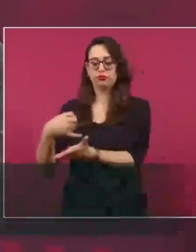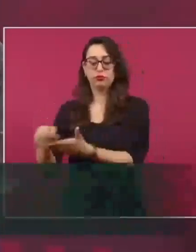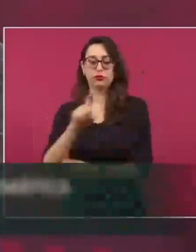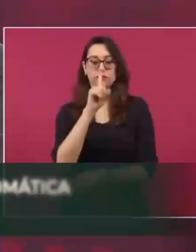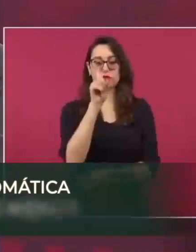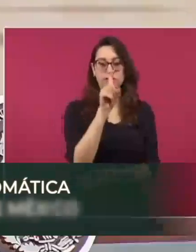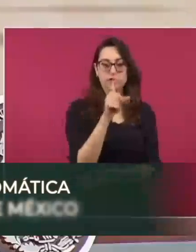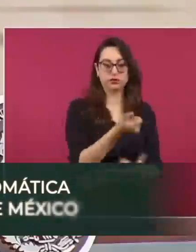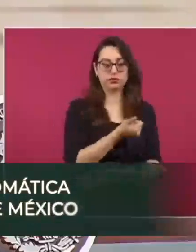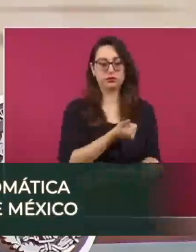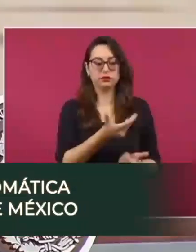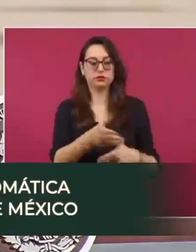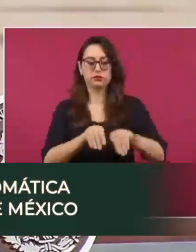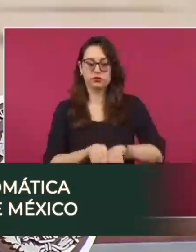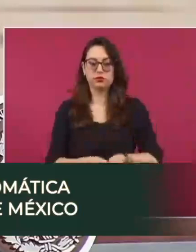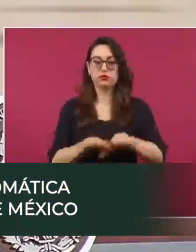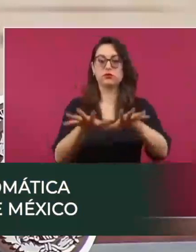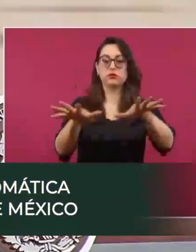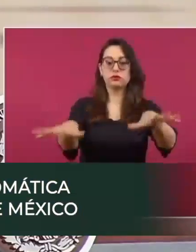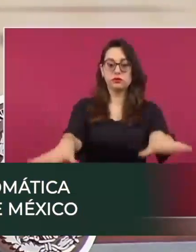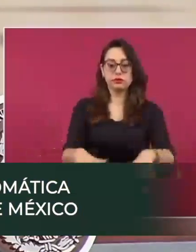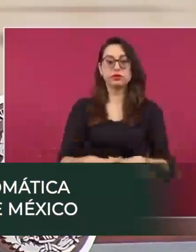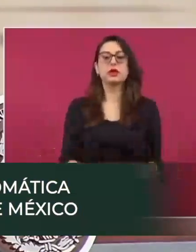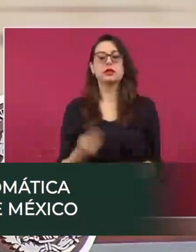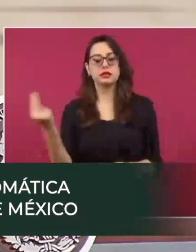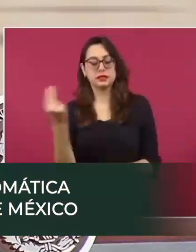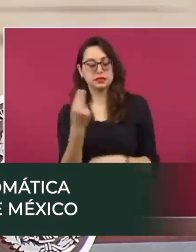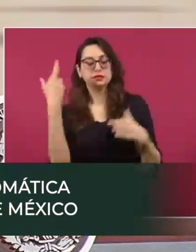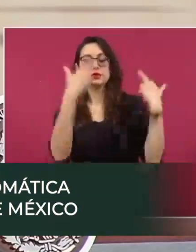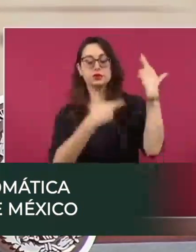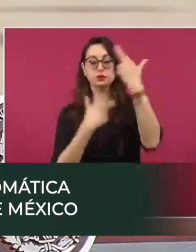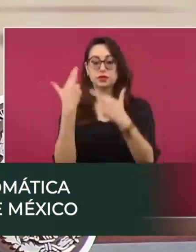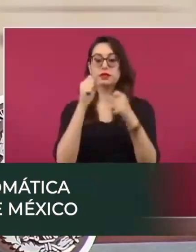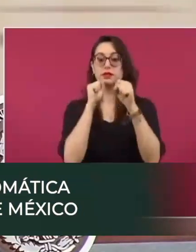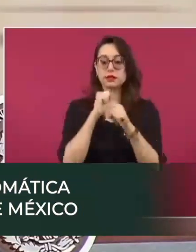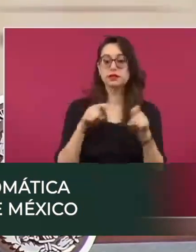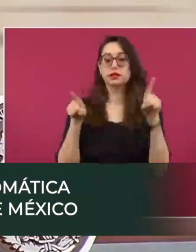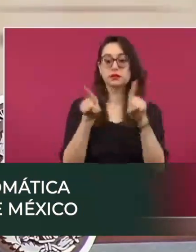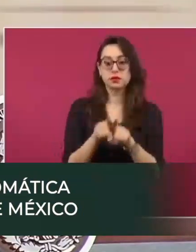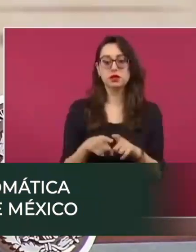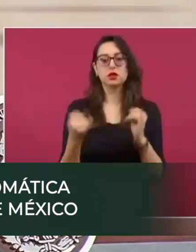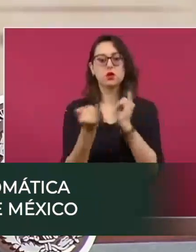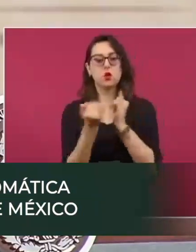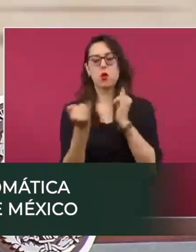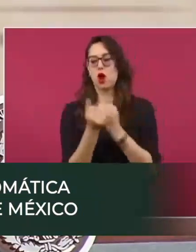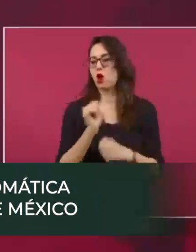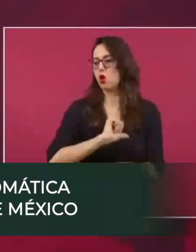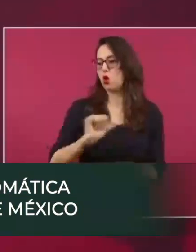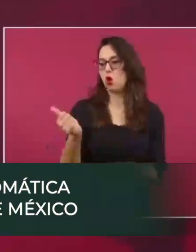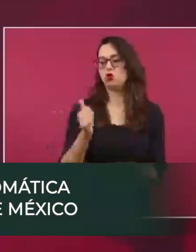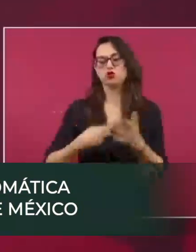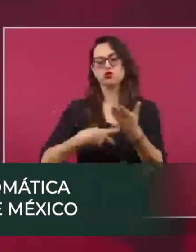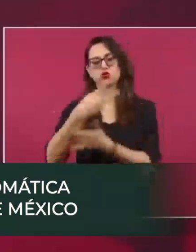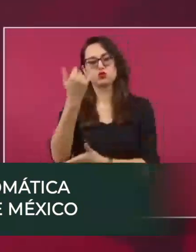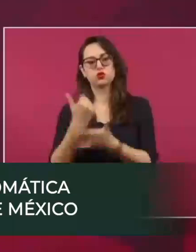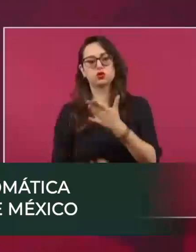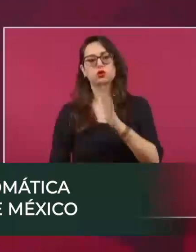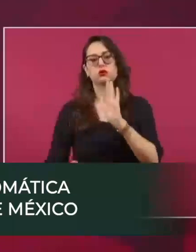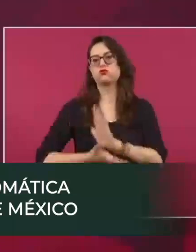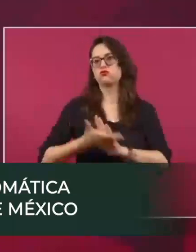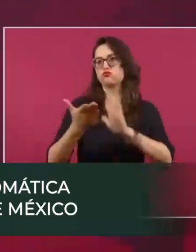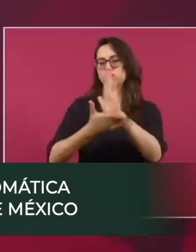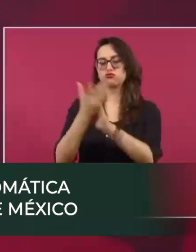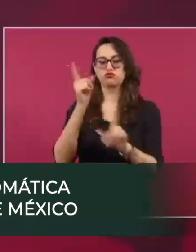Finalmente, el presidente López Obrador adelantó que su gobierno presentará una protesta diplomática al gobierno de Estados Unidos por financiar a